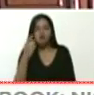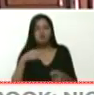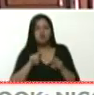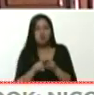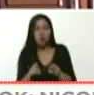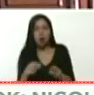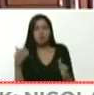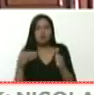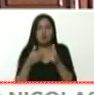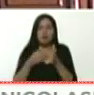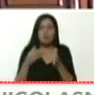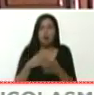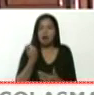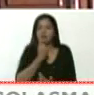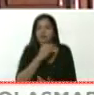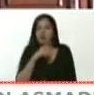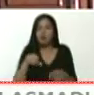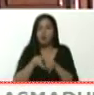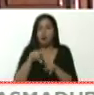de maduritis.